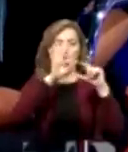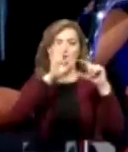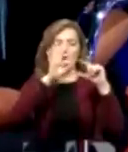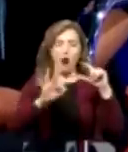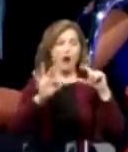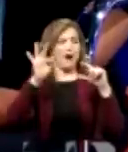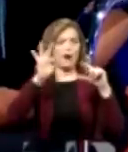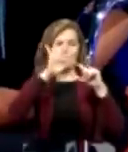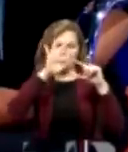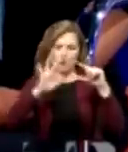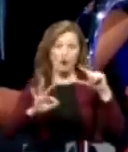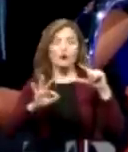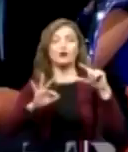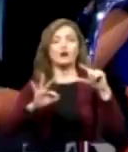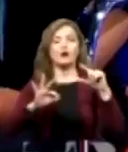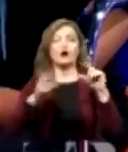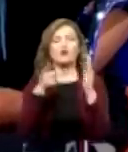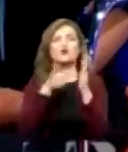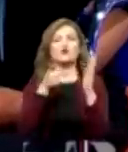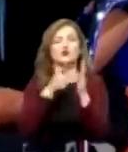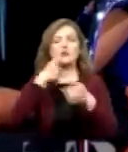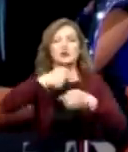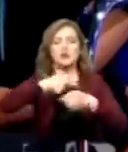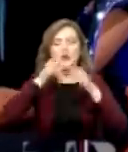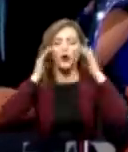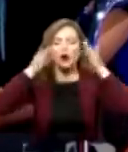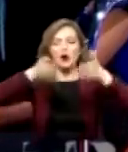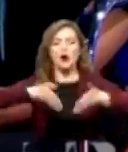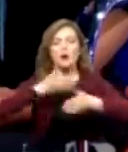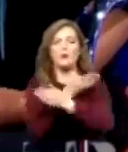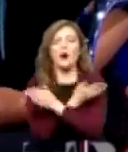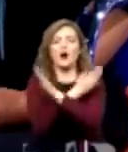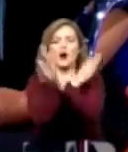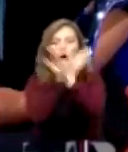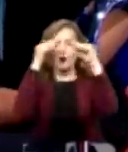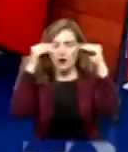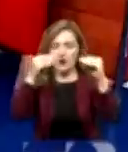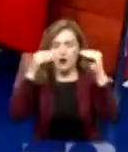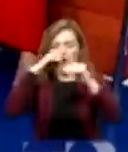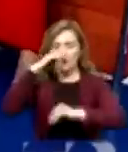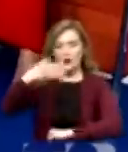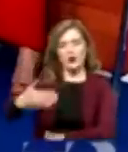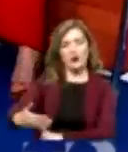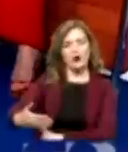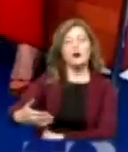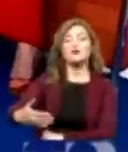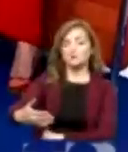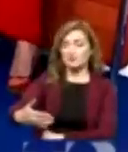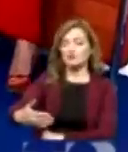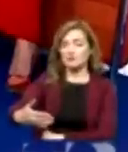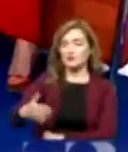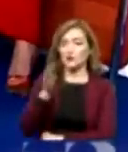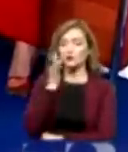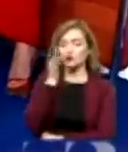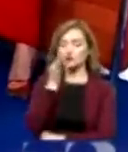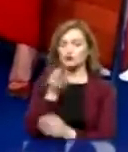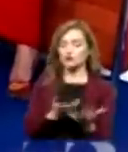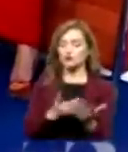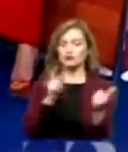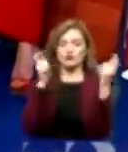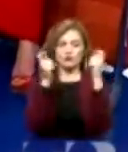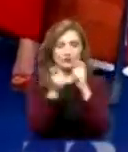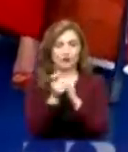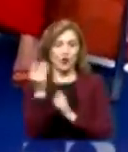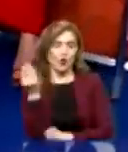uno de los puntos en los que debemos focalizarnos para la prevención es la educación. En nuestros niños, ahí está la esperanza del cambio, pero también